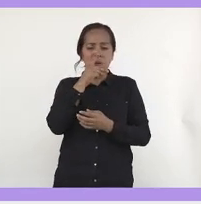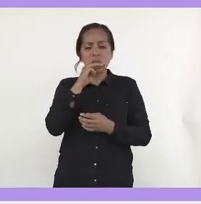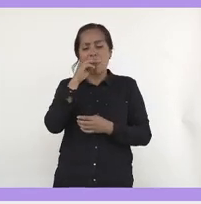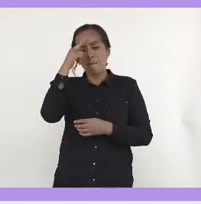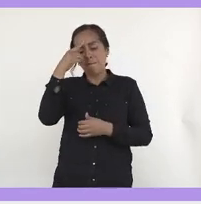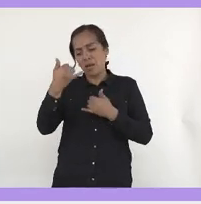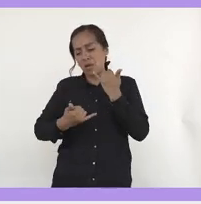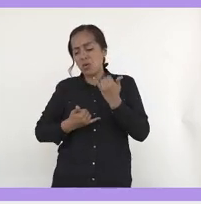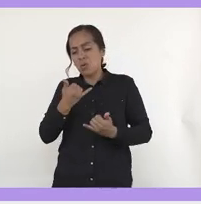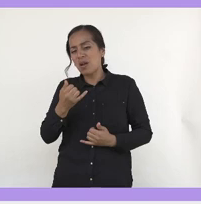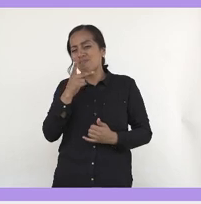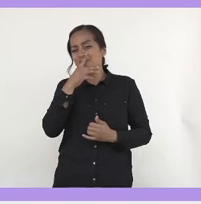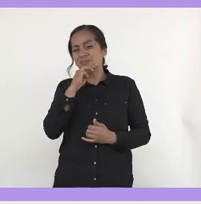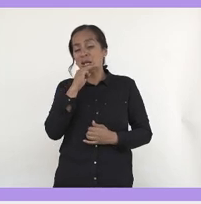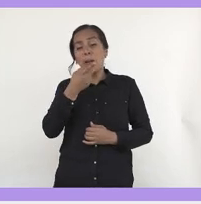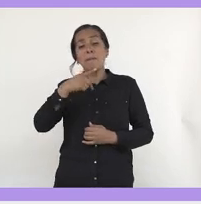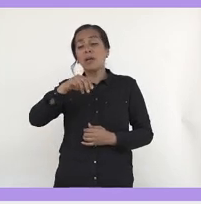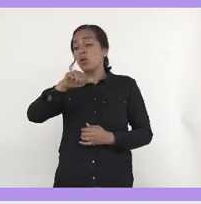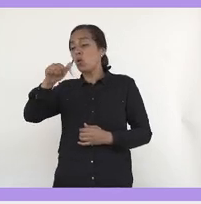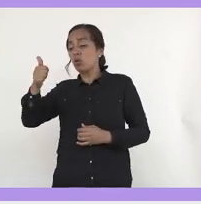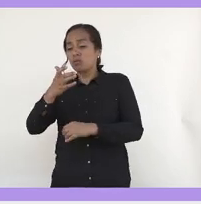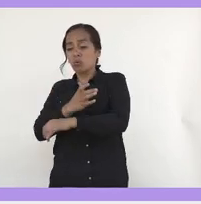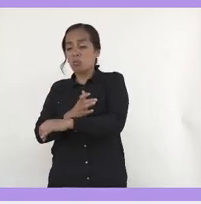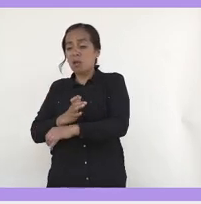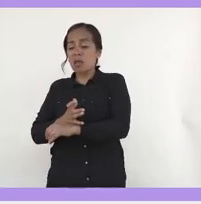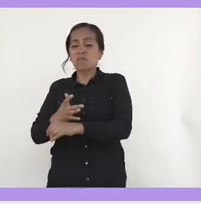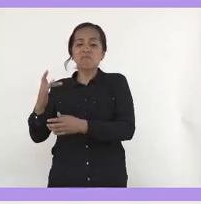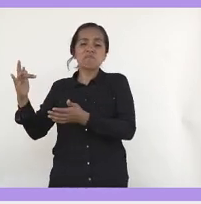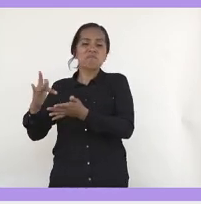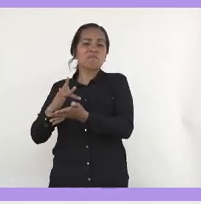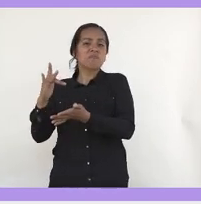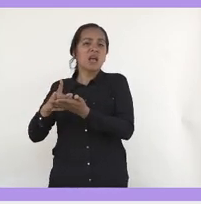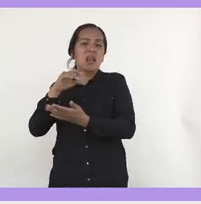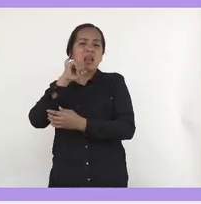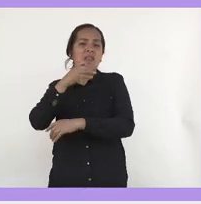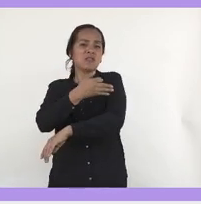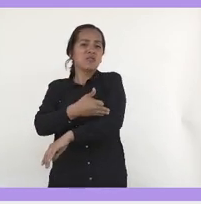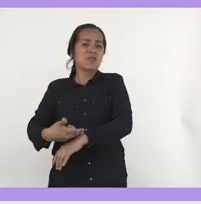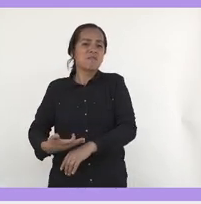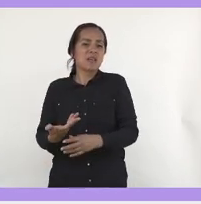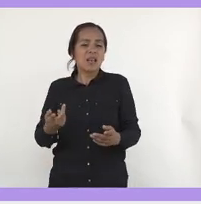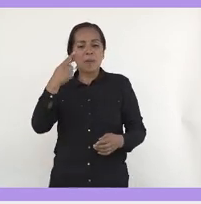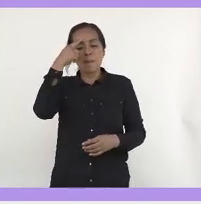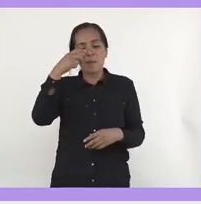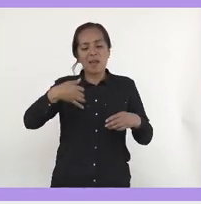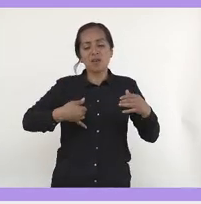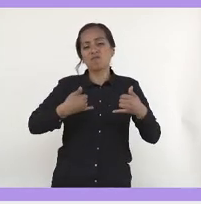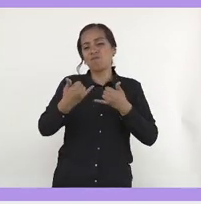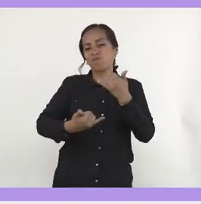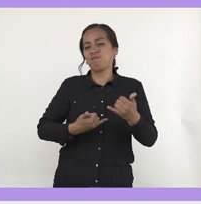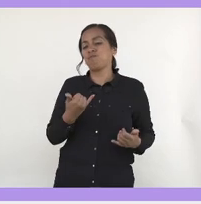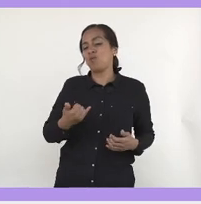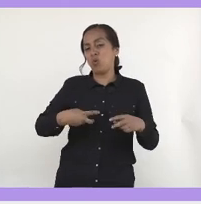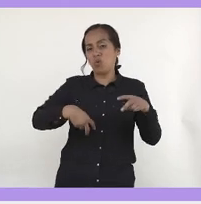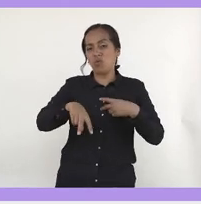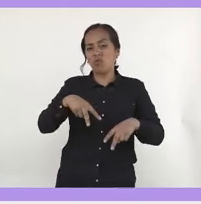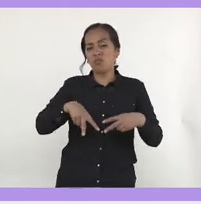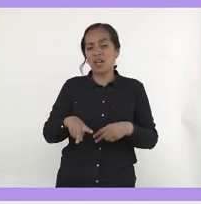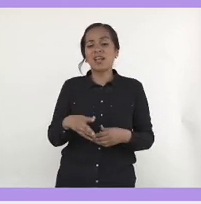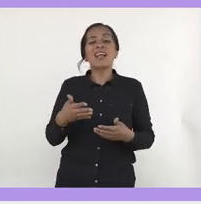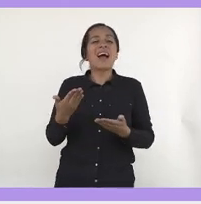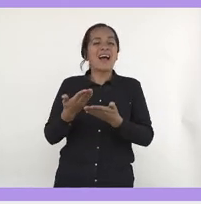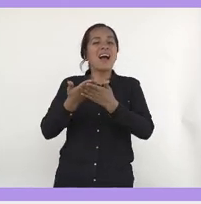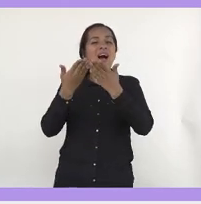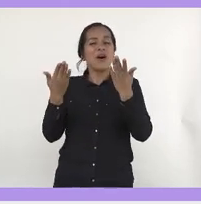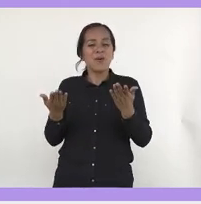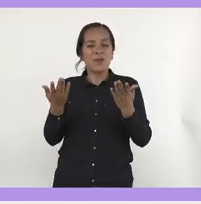fútbol pero tenía compañeras que no eran sumamente apoyadas para desarrollarse dentro del deporte y también Creo que el que se abra tanto la